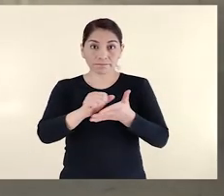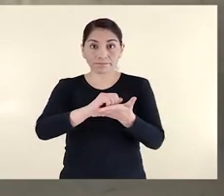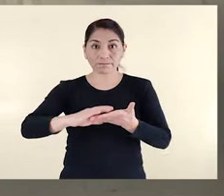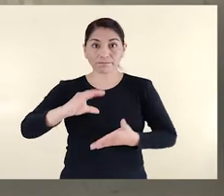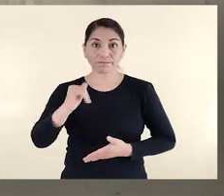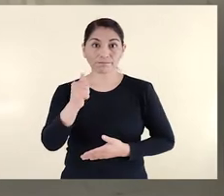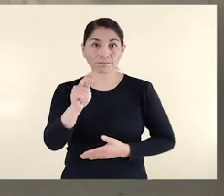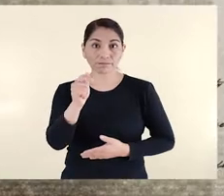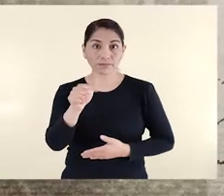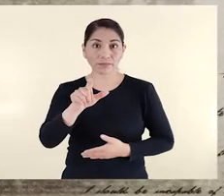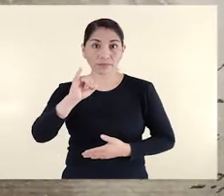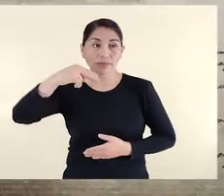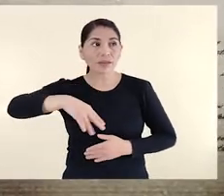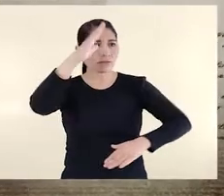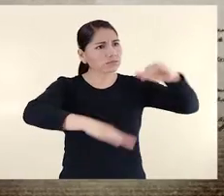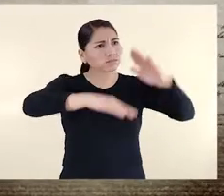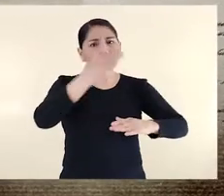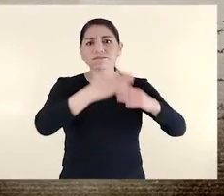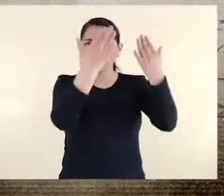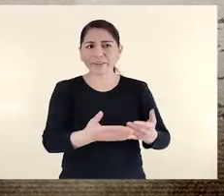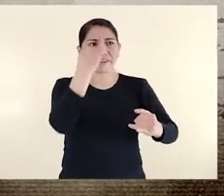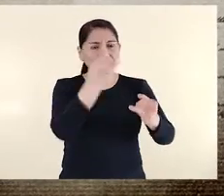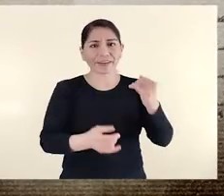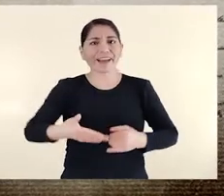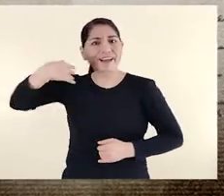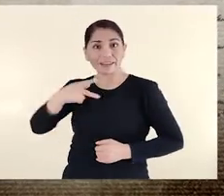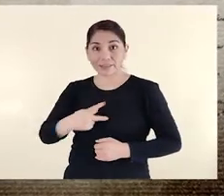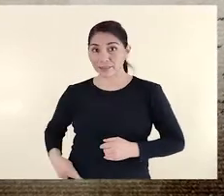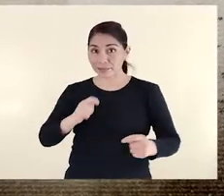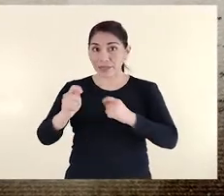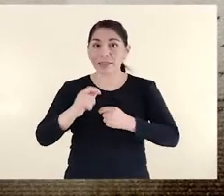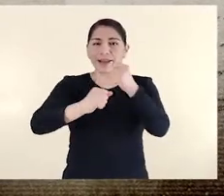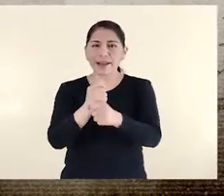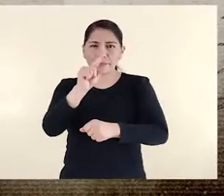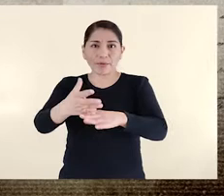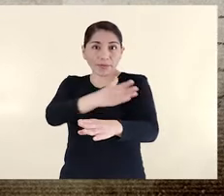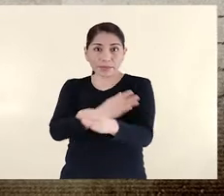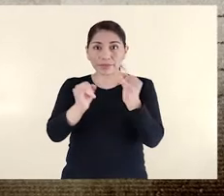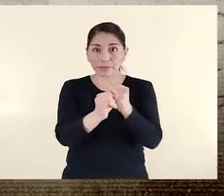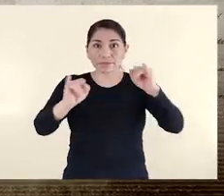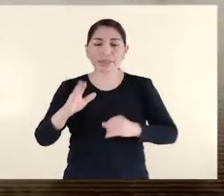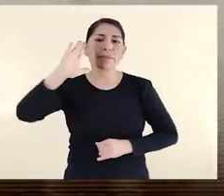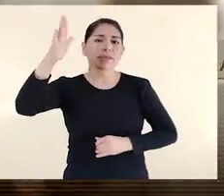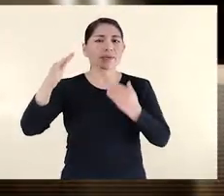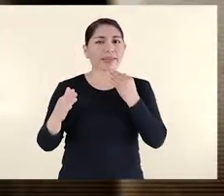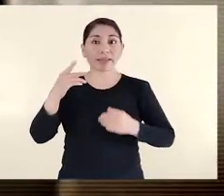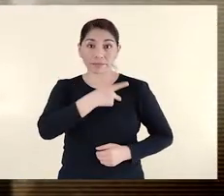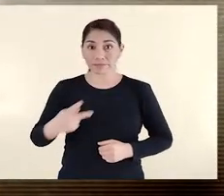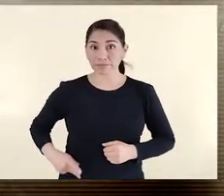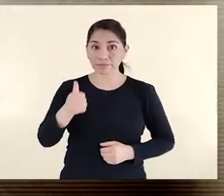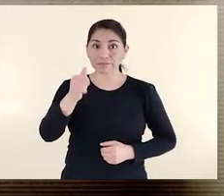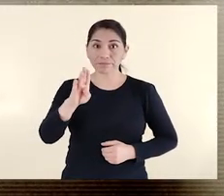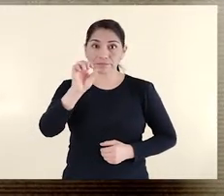cuartel de Santa Catalina. Fue la última gran obra que hizo bajo el virreinato pocos años antes de la independencia, mandado a hacer